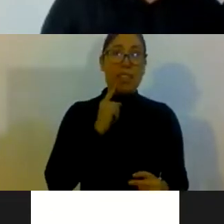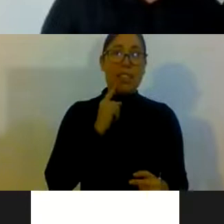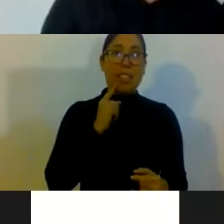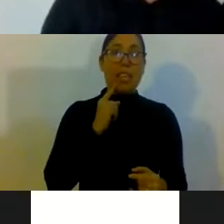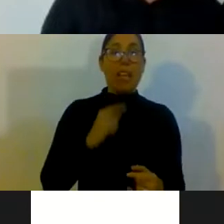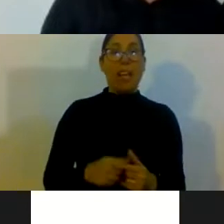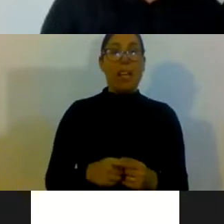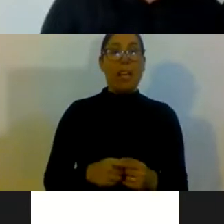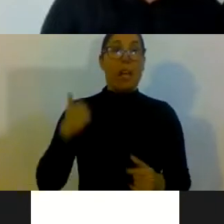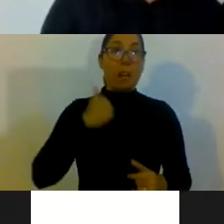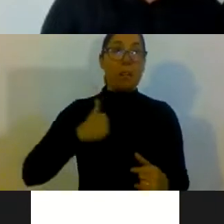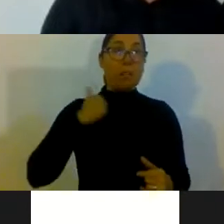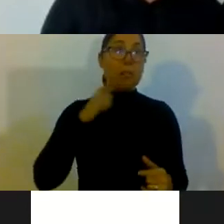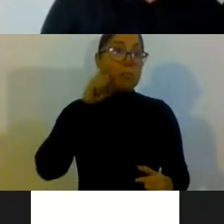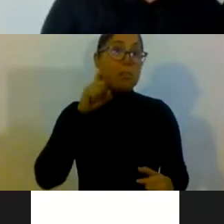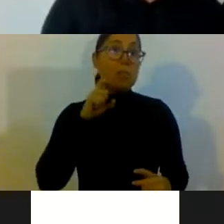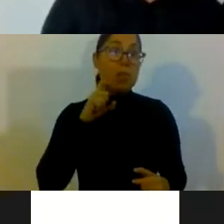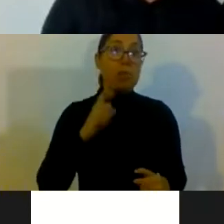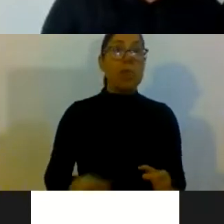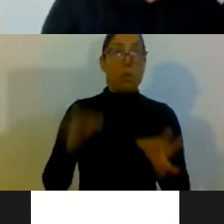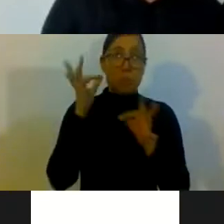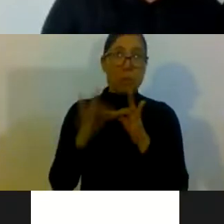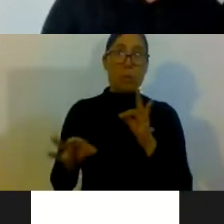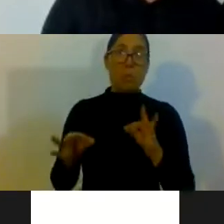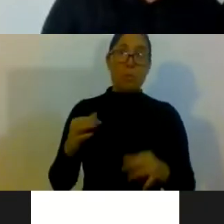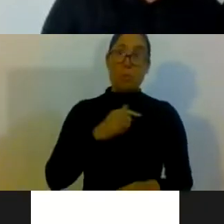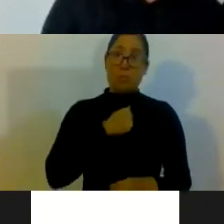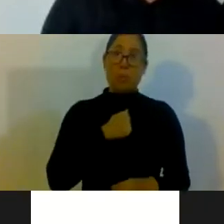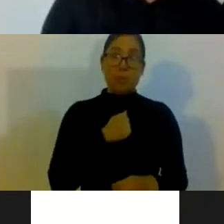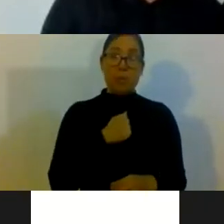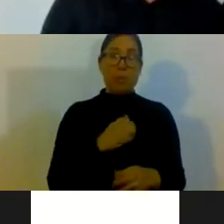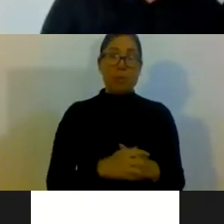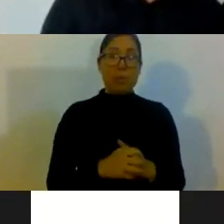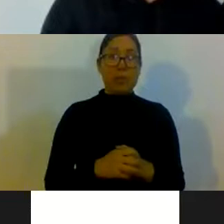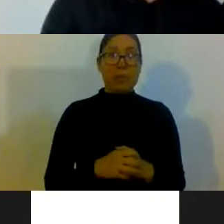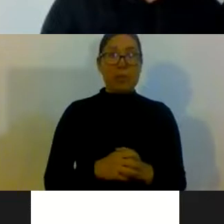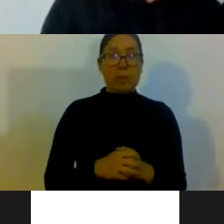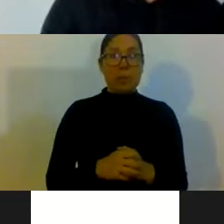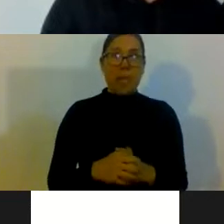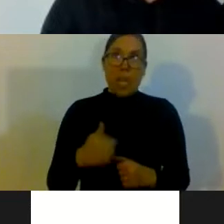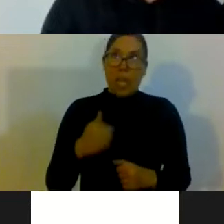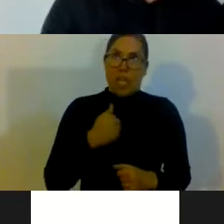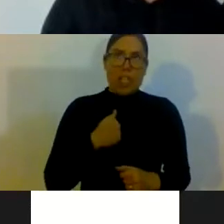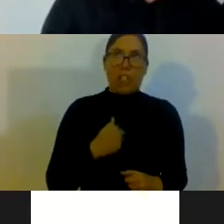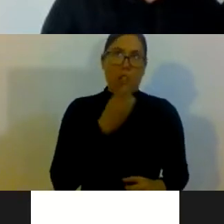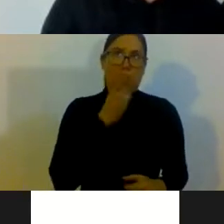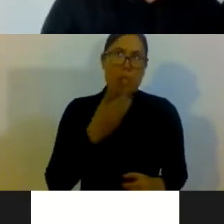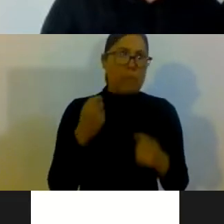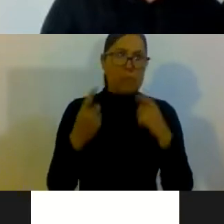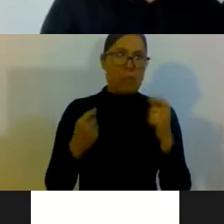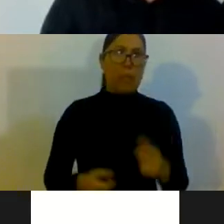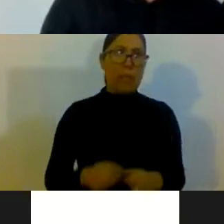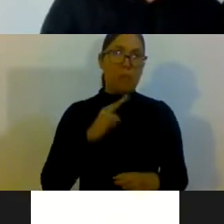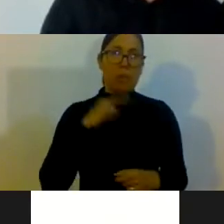mi miedo. O sea, mi más miedo es de que mi niño llegue a tocarlo a alguien. A veces sí me pongo a pensar así como que estoy haciendo